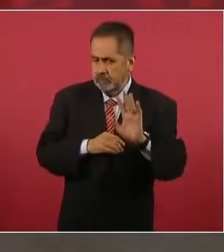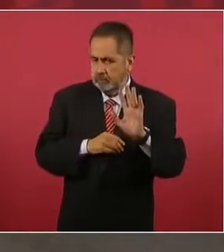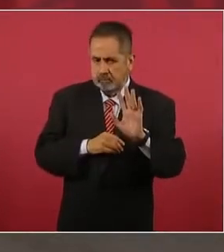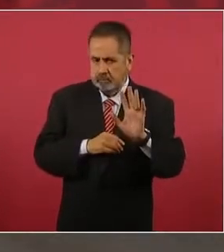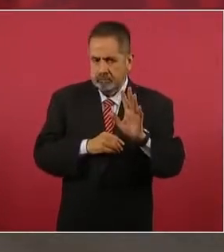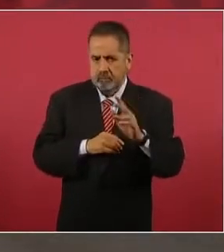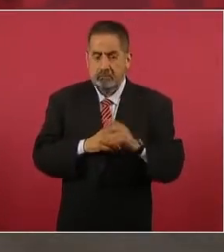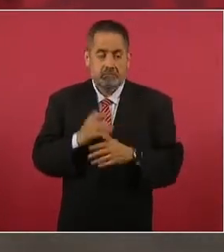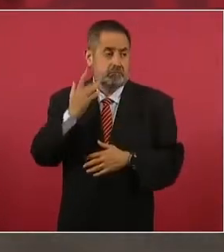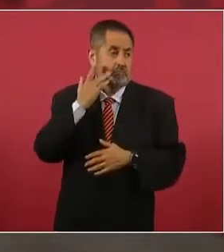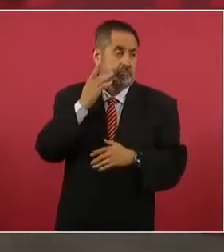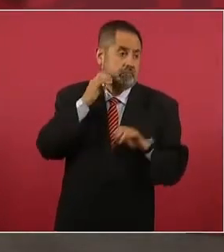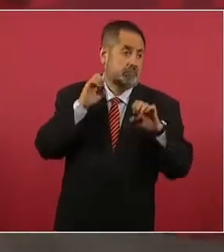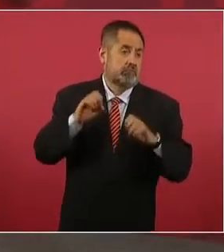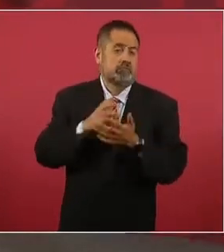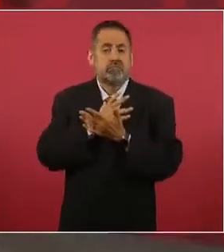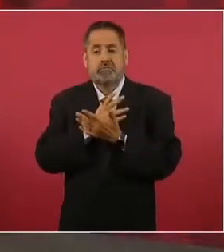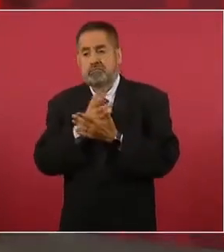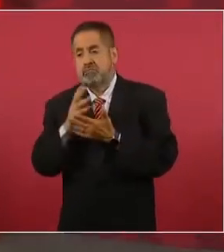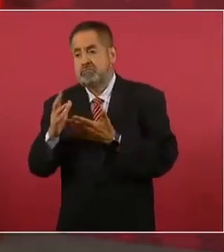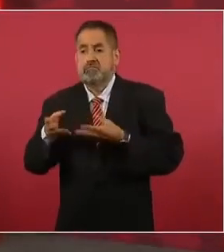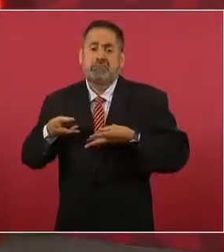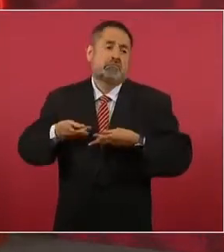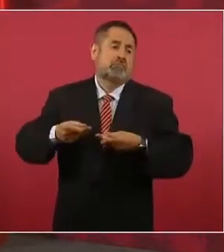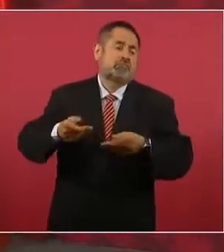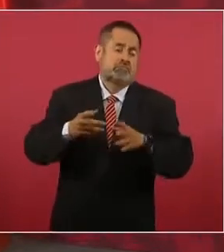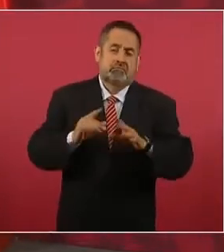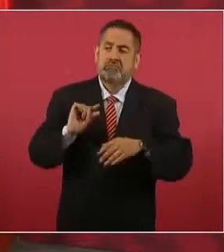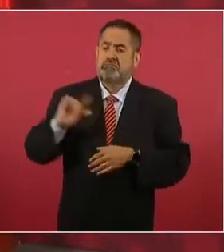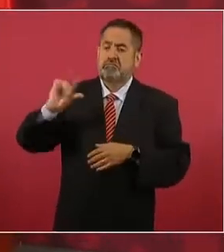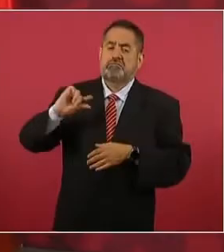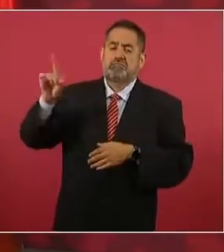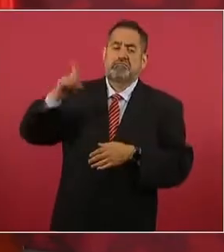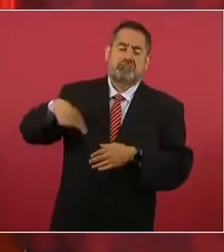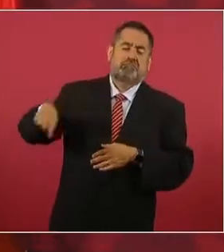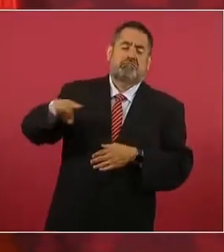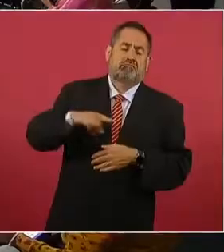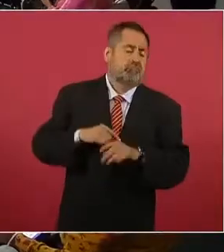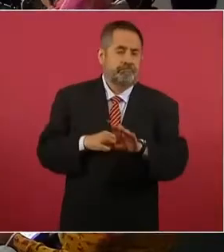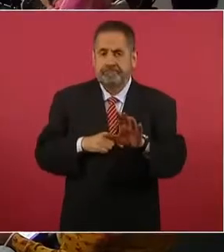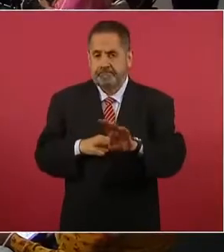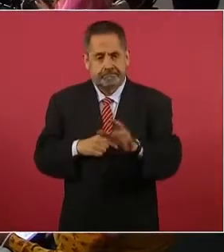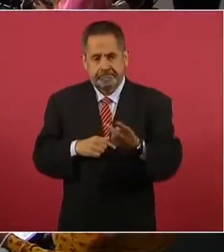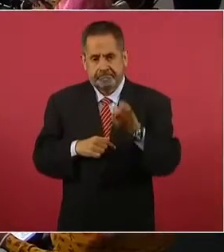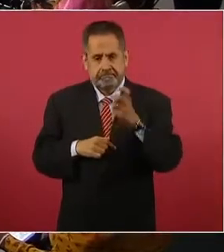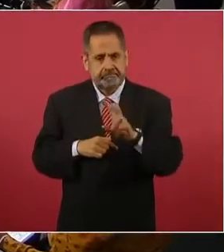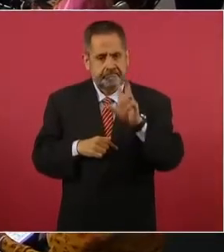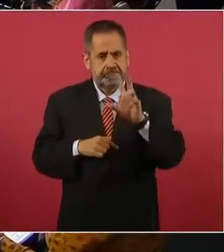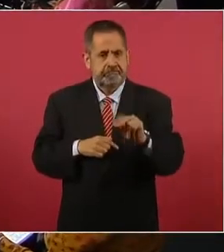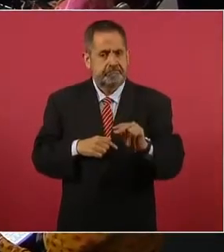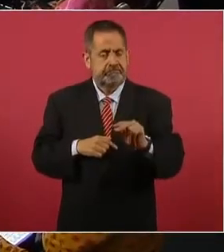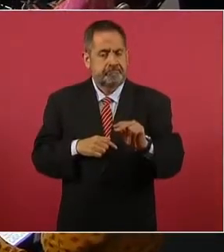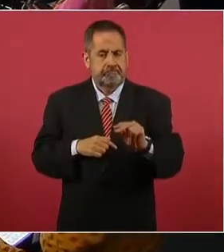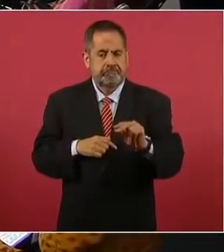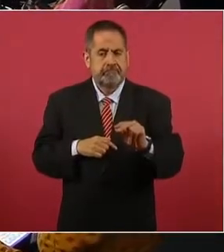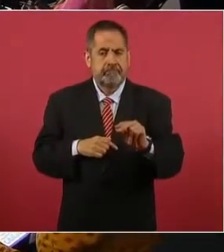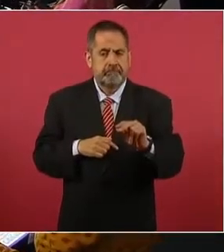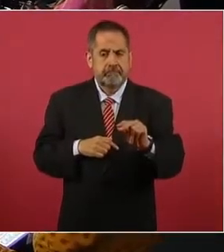las extravagancias de los funcionarios públicos,